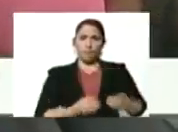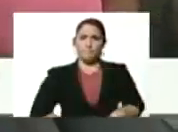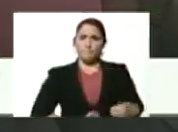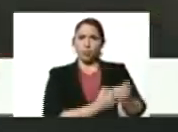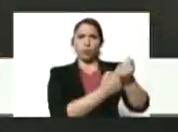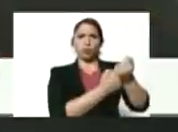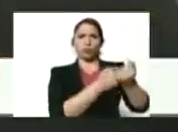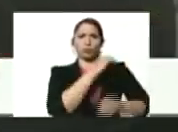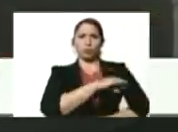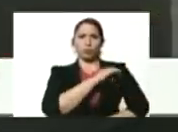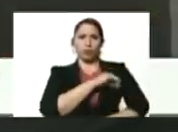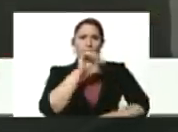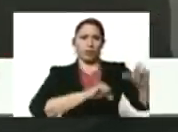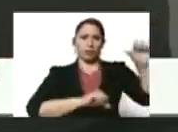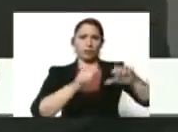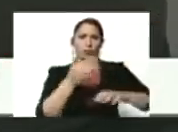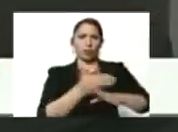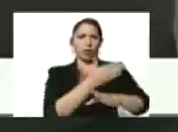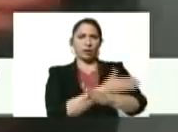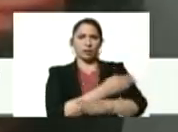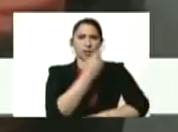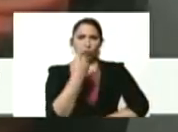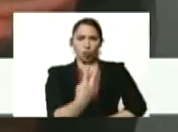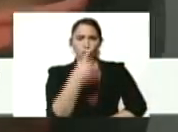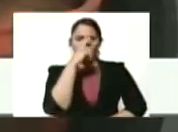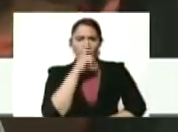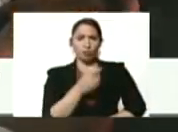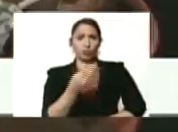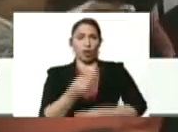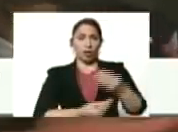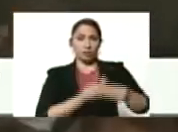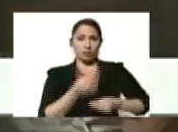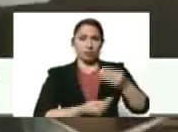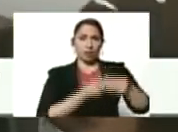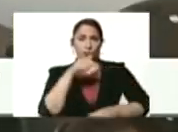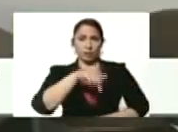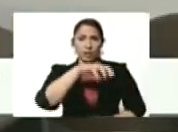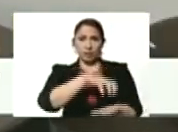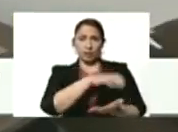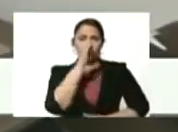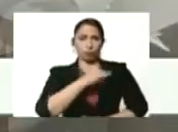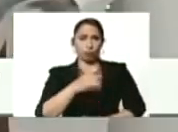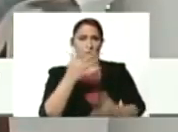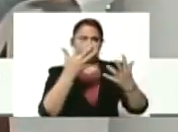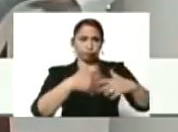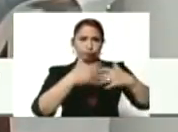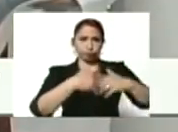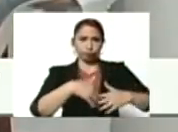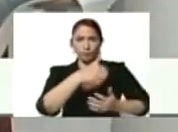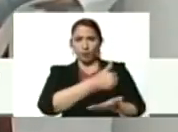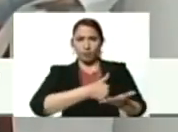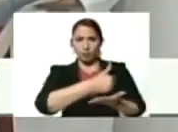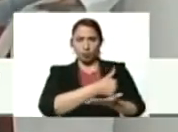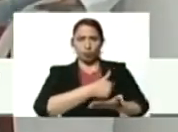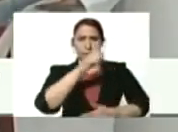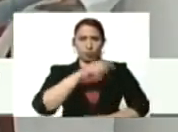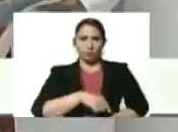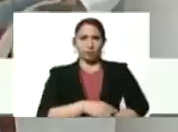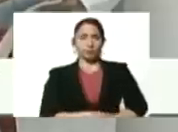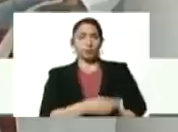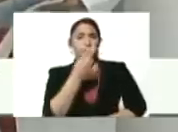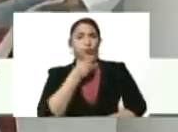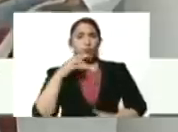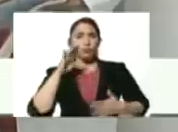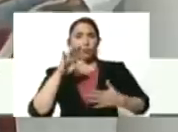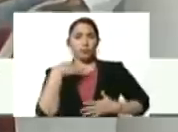del laboratorio que usted hace 2 años relanzó desde el estado Zulia a través del motor farmacéutico, el laboratorio SM Pharma. Ha hecho un compromiso